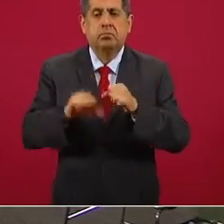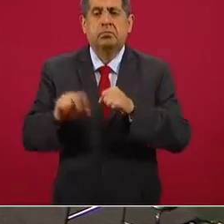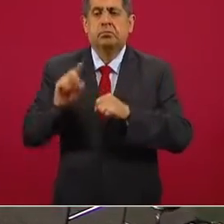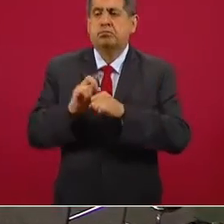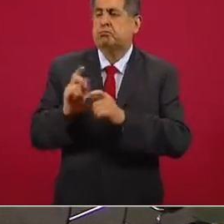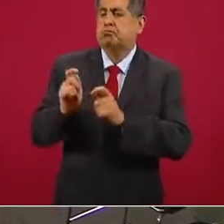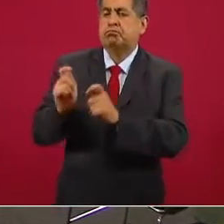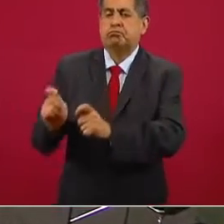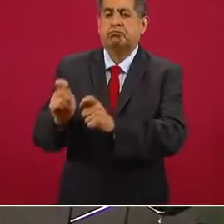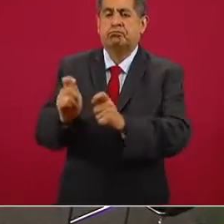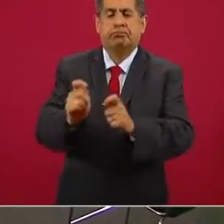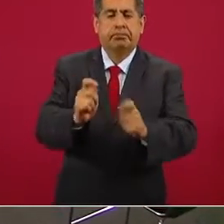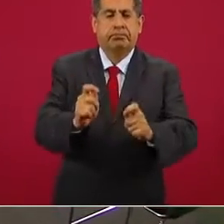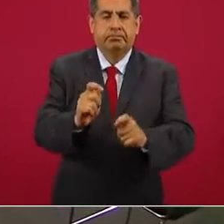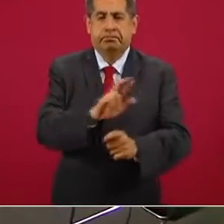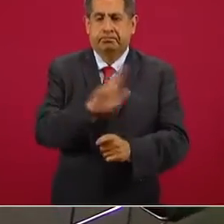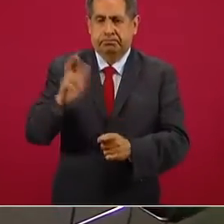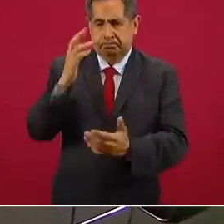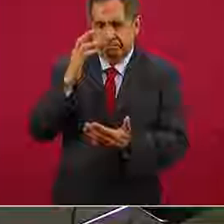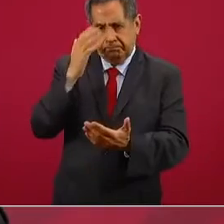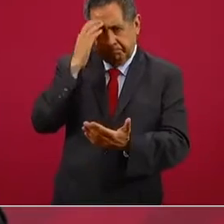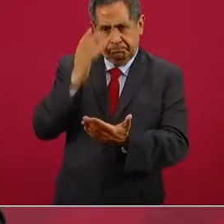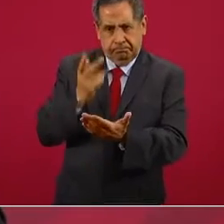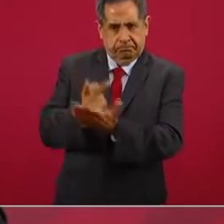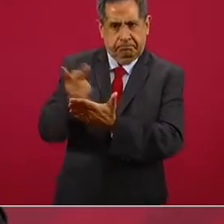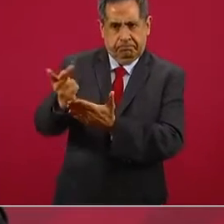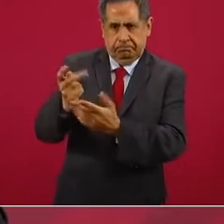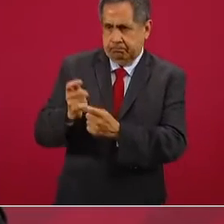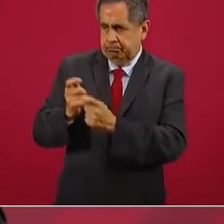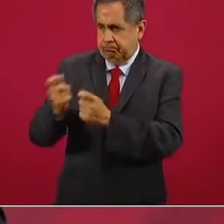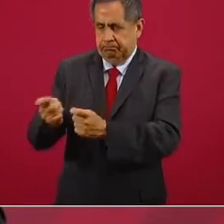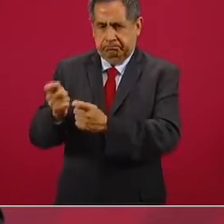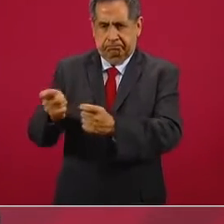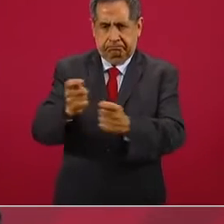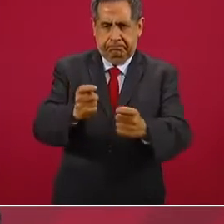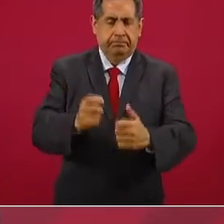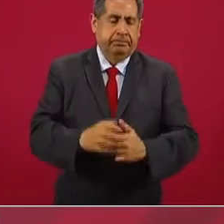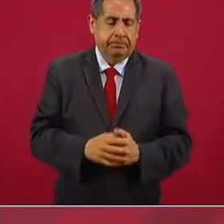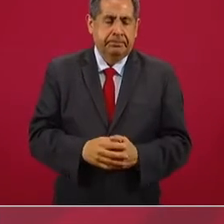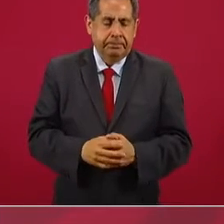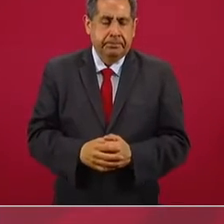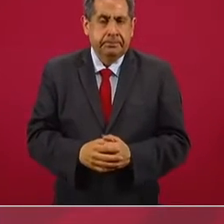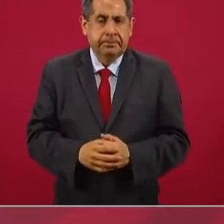reciben estos reconocimientos y